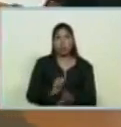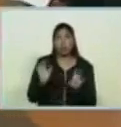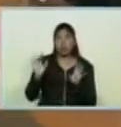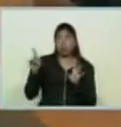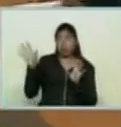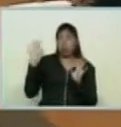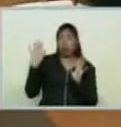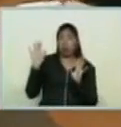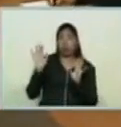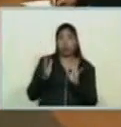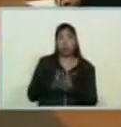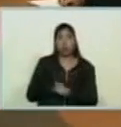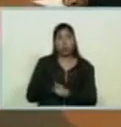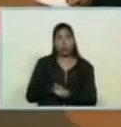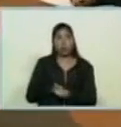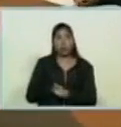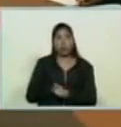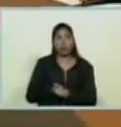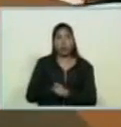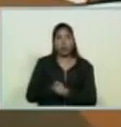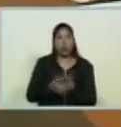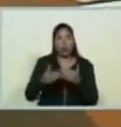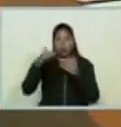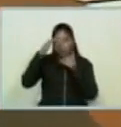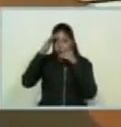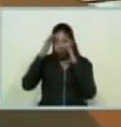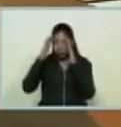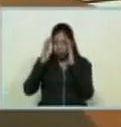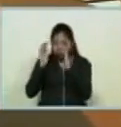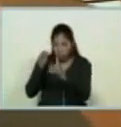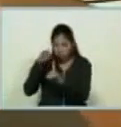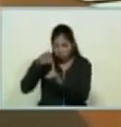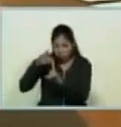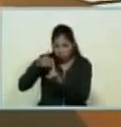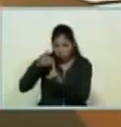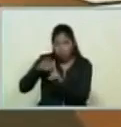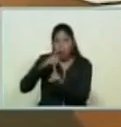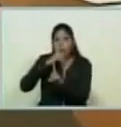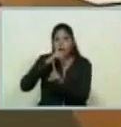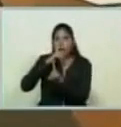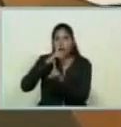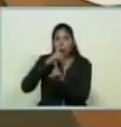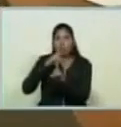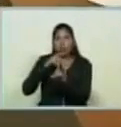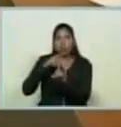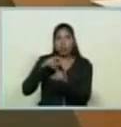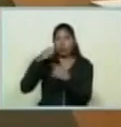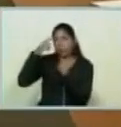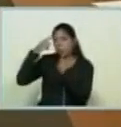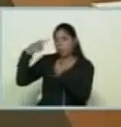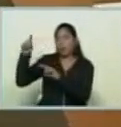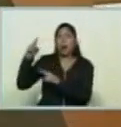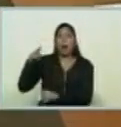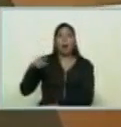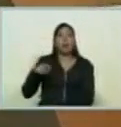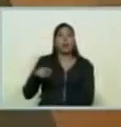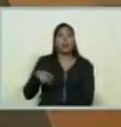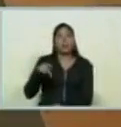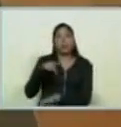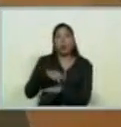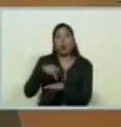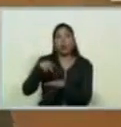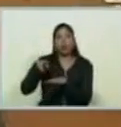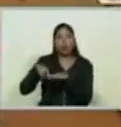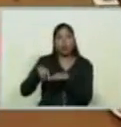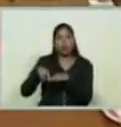como el centro de sus preocupaciones. Y no se preocupa por el pueblo de Puerto Rico. Tremenda tragedia